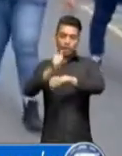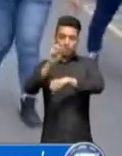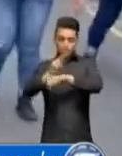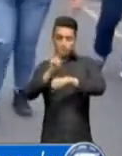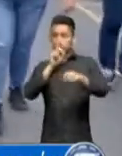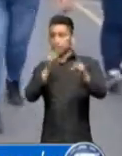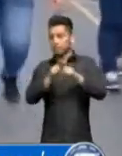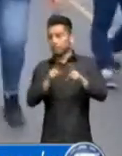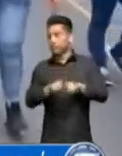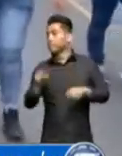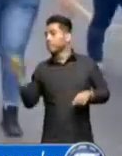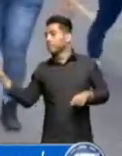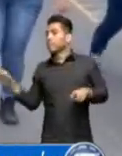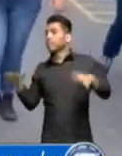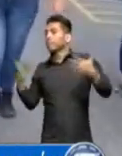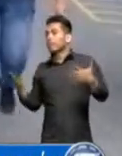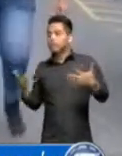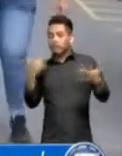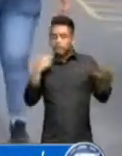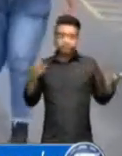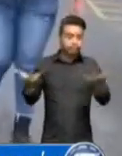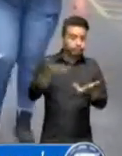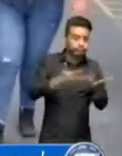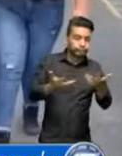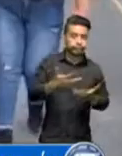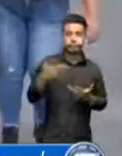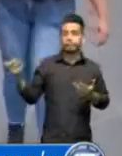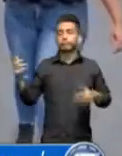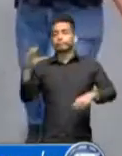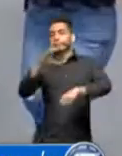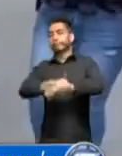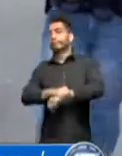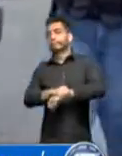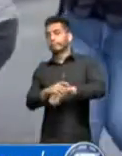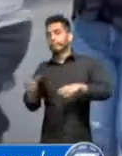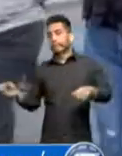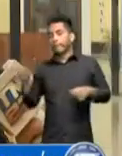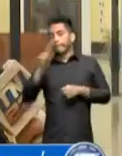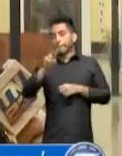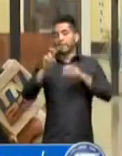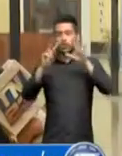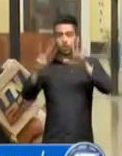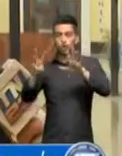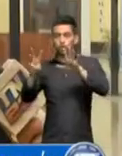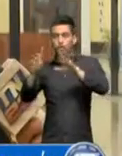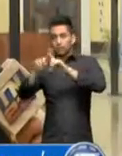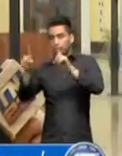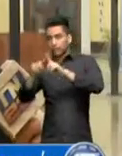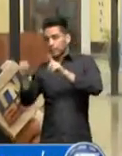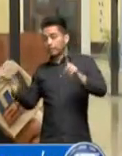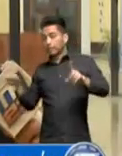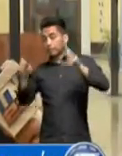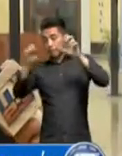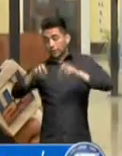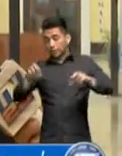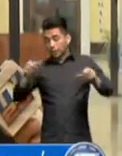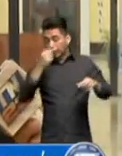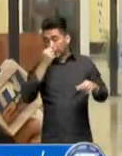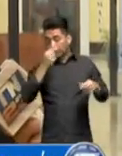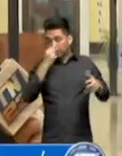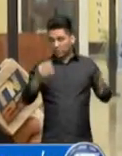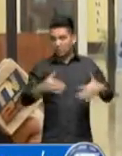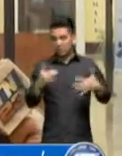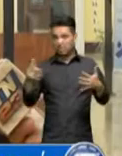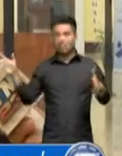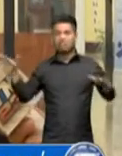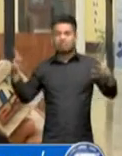diligencias realizadas, podemos informar sobre la captura de 28 presuntos extorsionistas. Ellos están vinculados a la